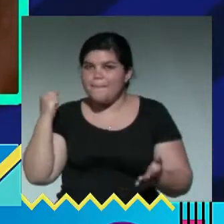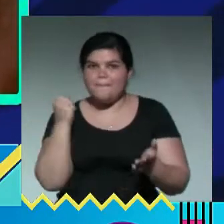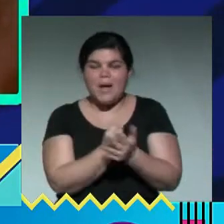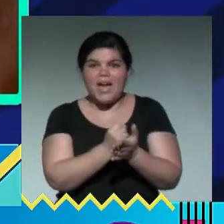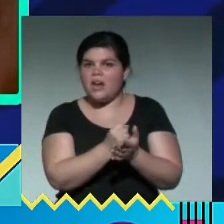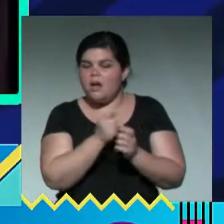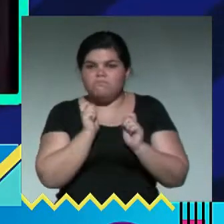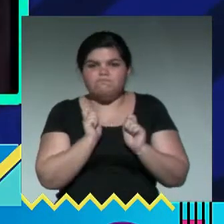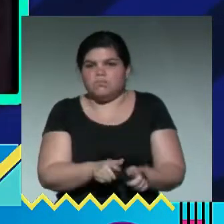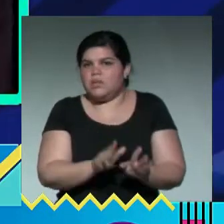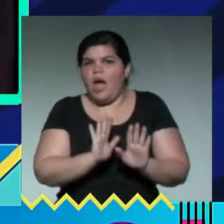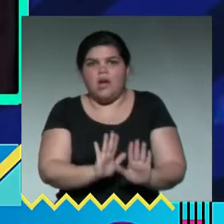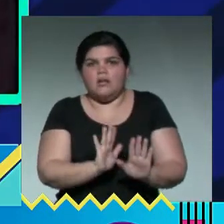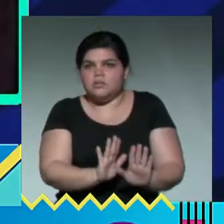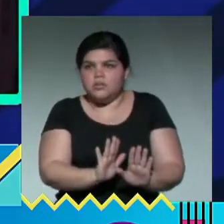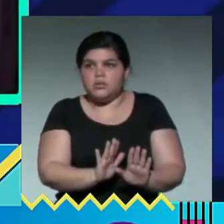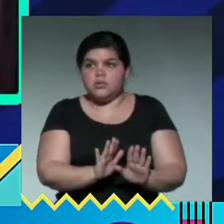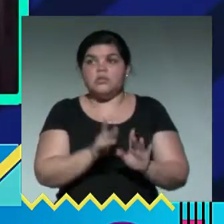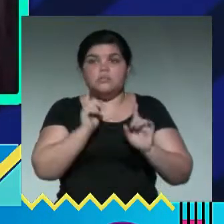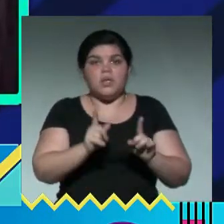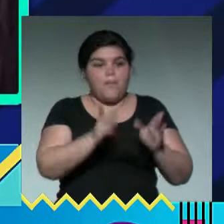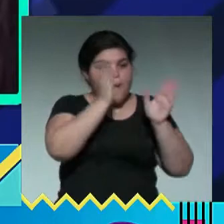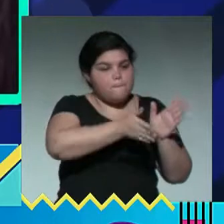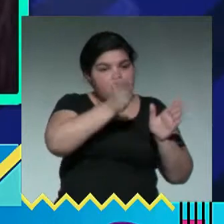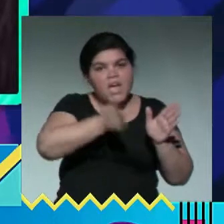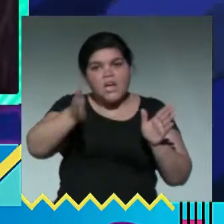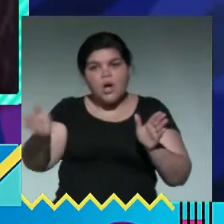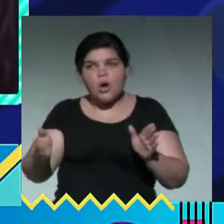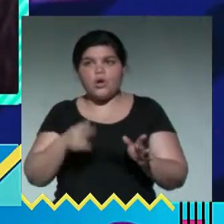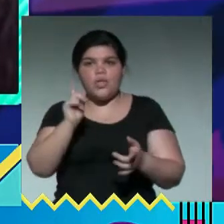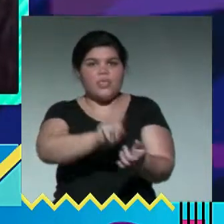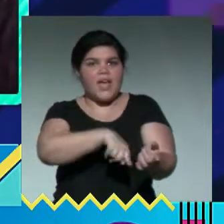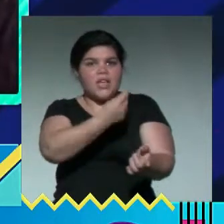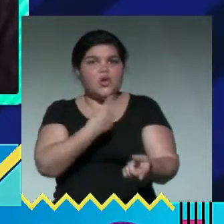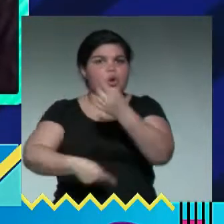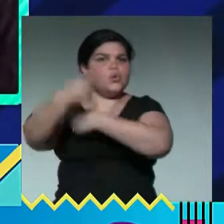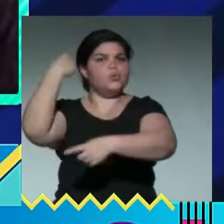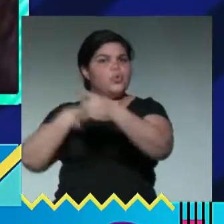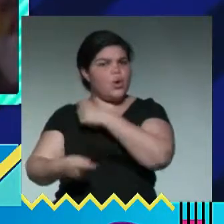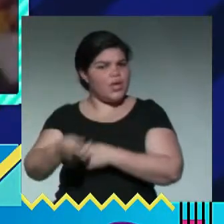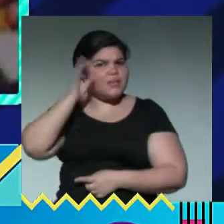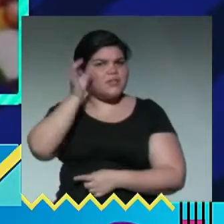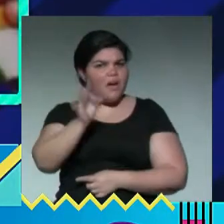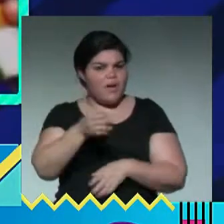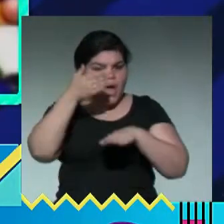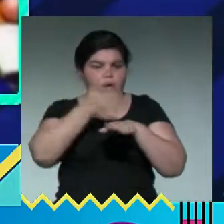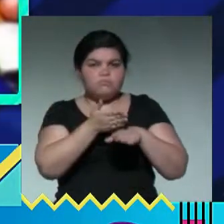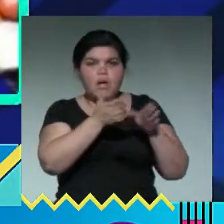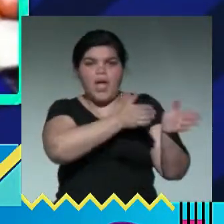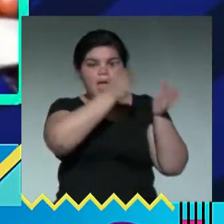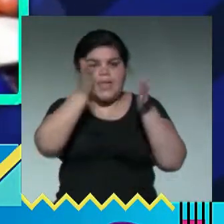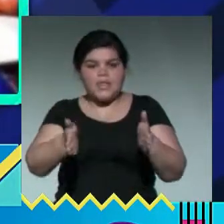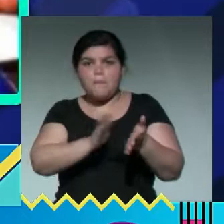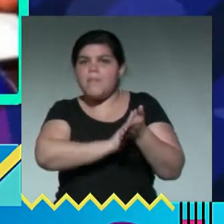Por lo tanto, podemos hablar en esa periodización tradicional que se hace de la historia, el comienzo de una nueva etapa que es la